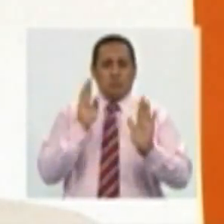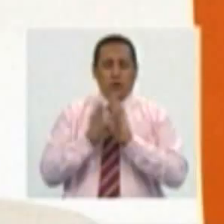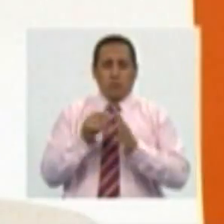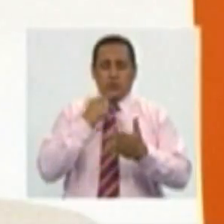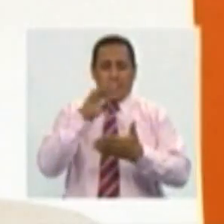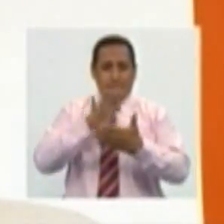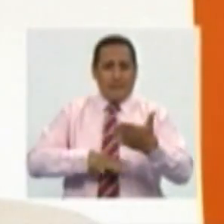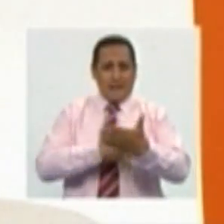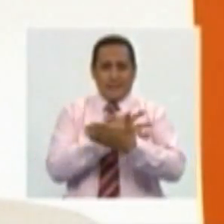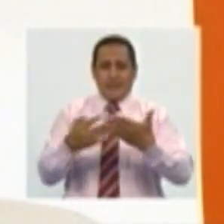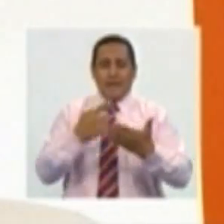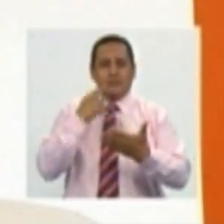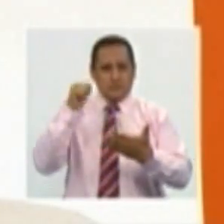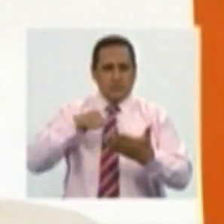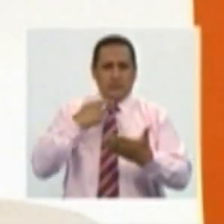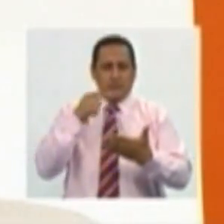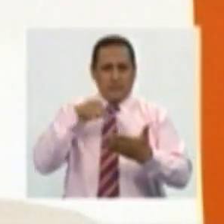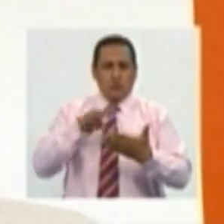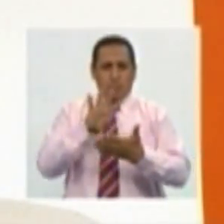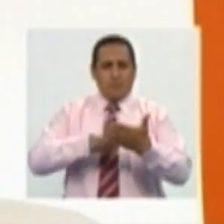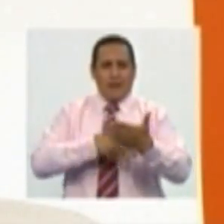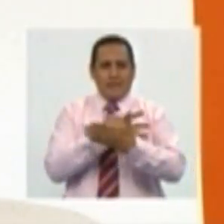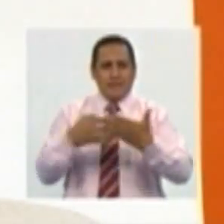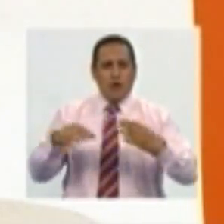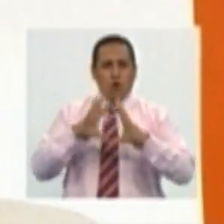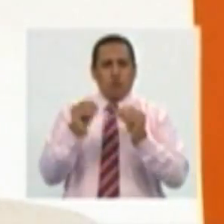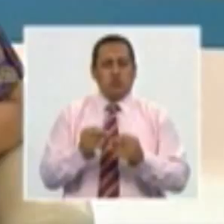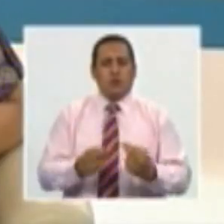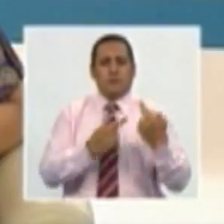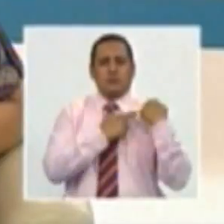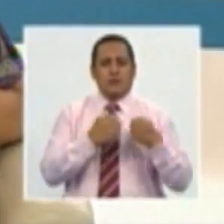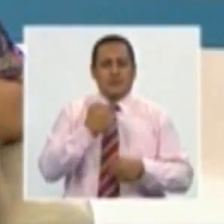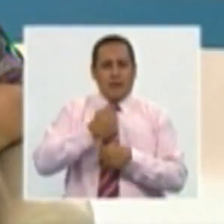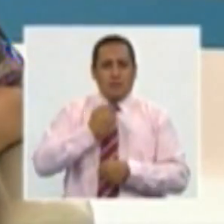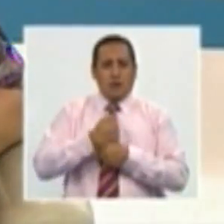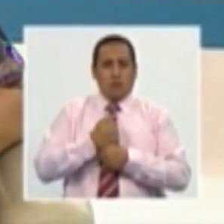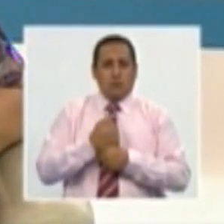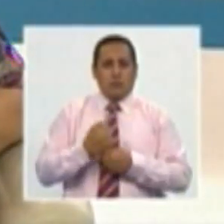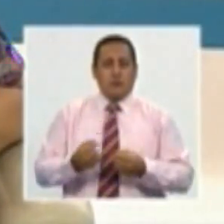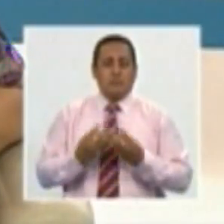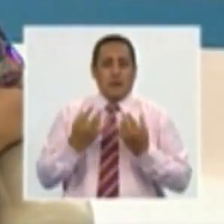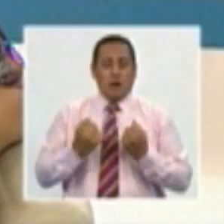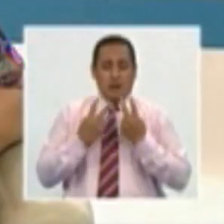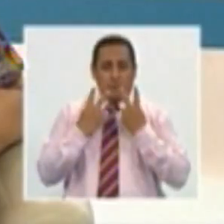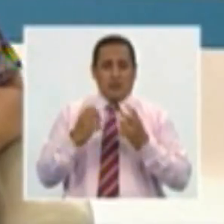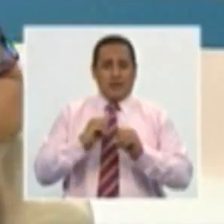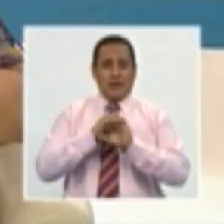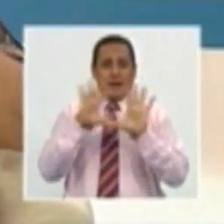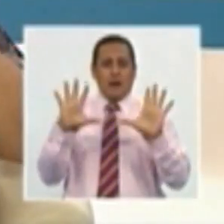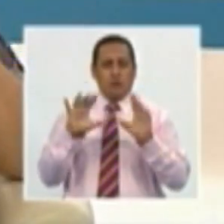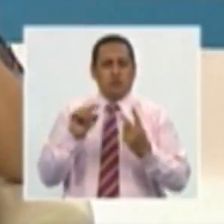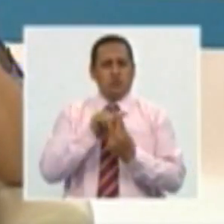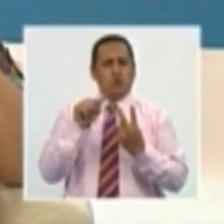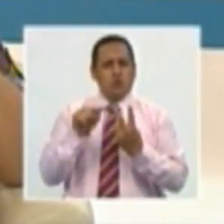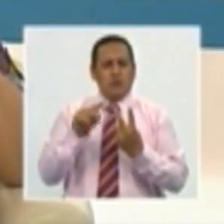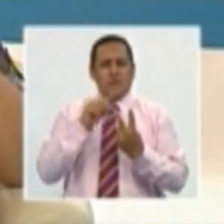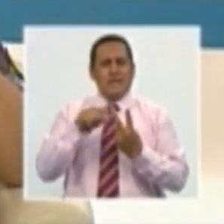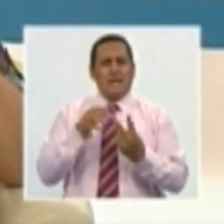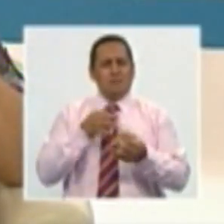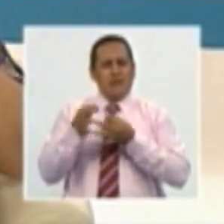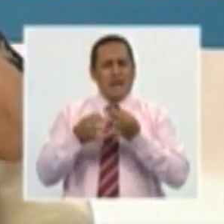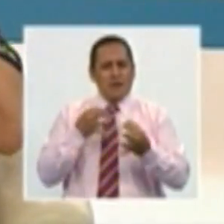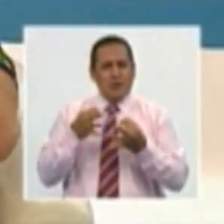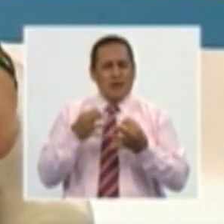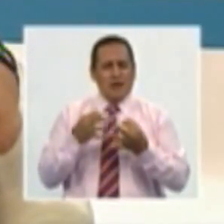no esté en planilla, tiene que estar en planilla con todos los beneficios laborales. Ah, correcto. Bueno, entonces vamos dejando claros los puntos, pero luego nos